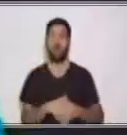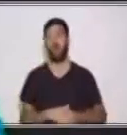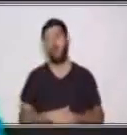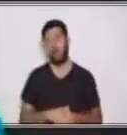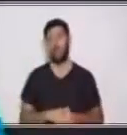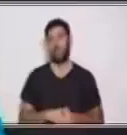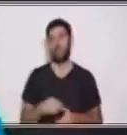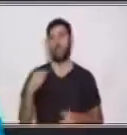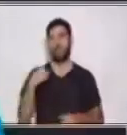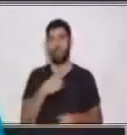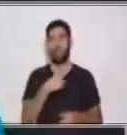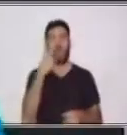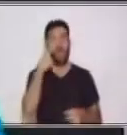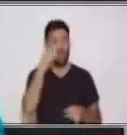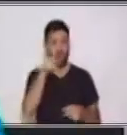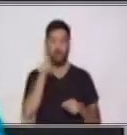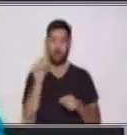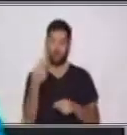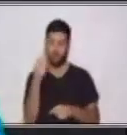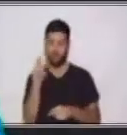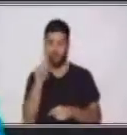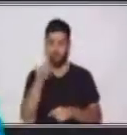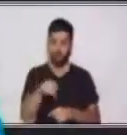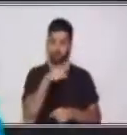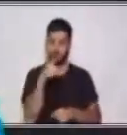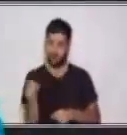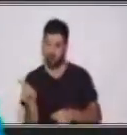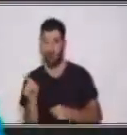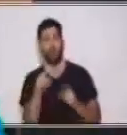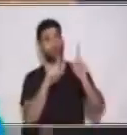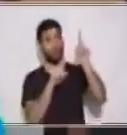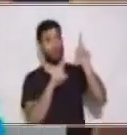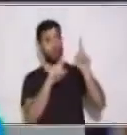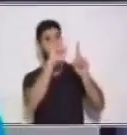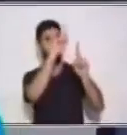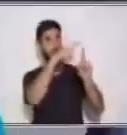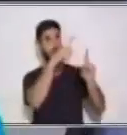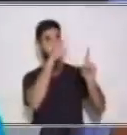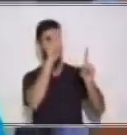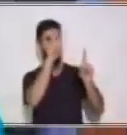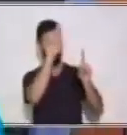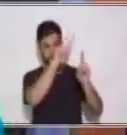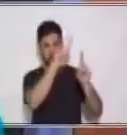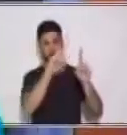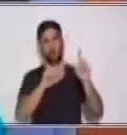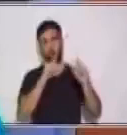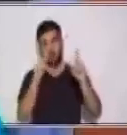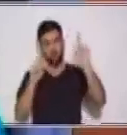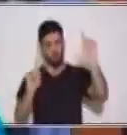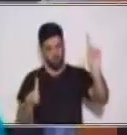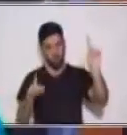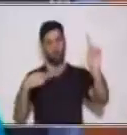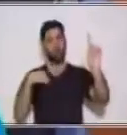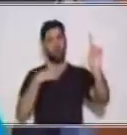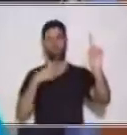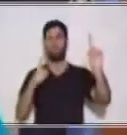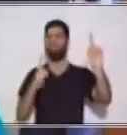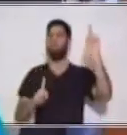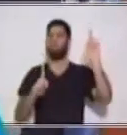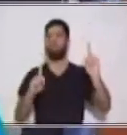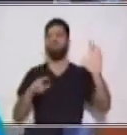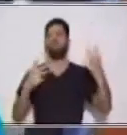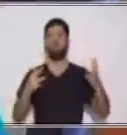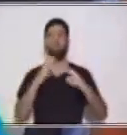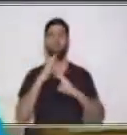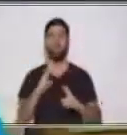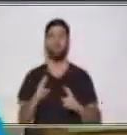alfa y al otro lado le colocamos beta. Y de esa manera nosotros ya sabemos los nombres